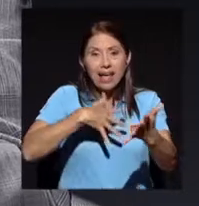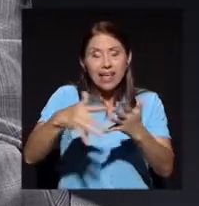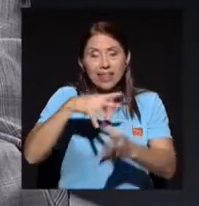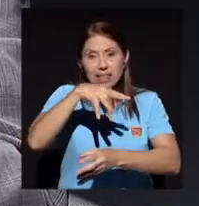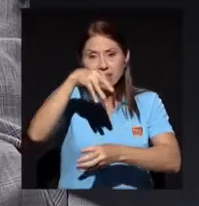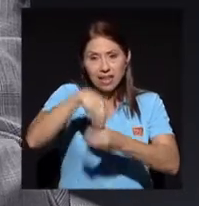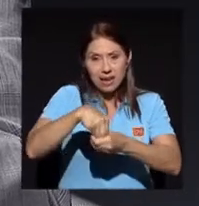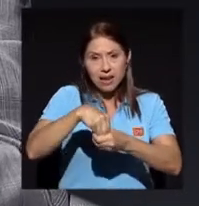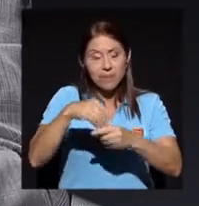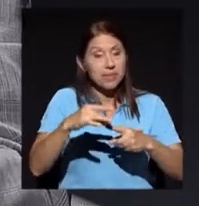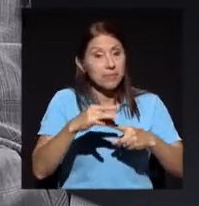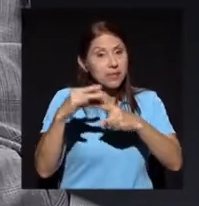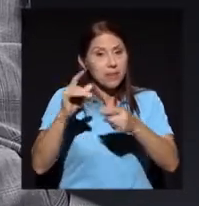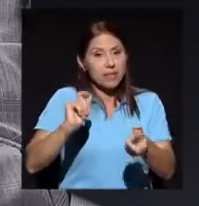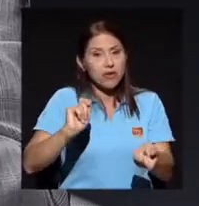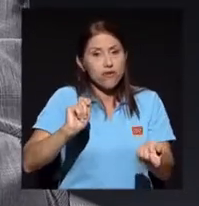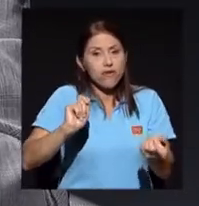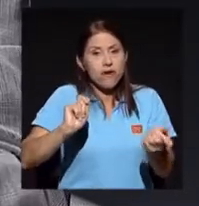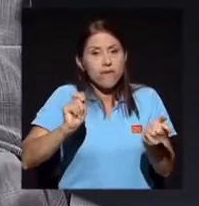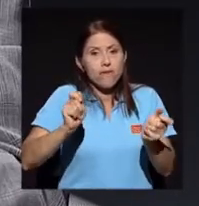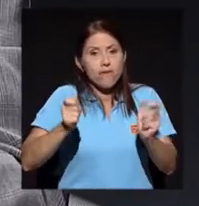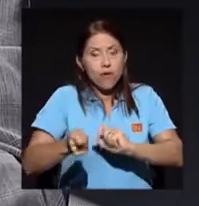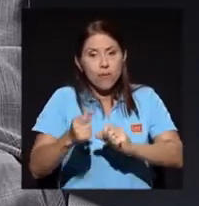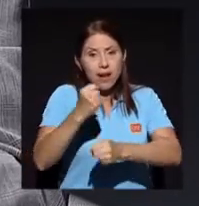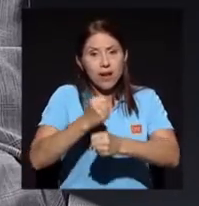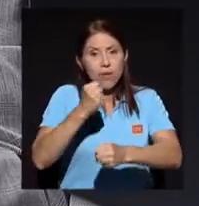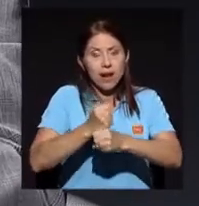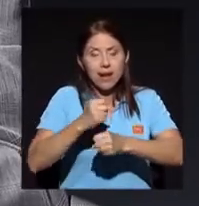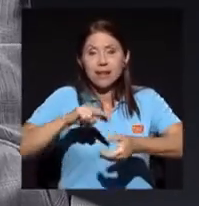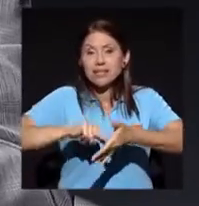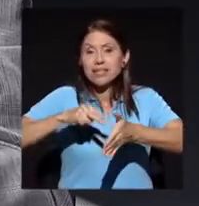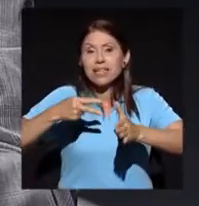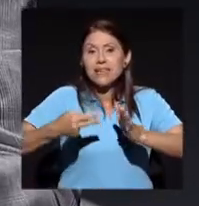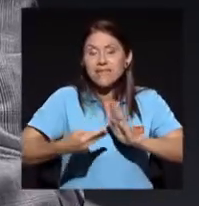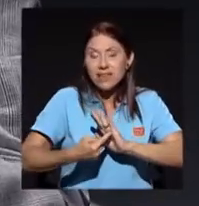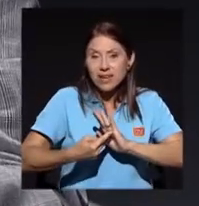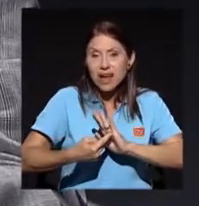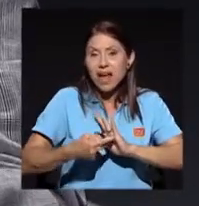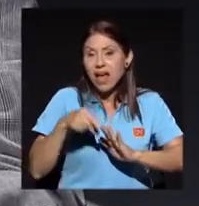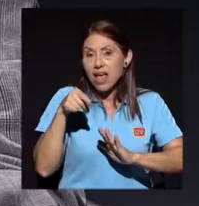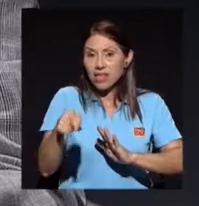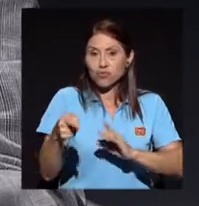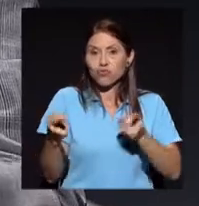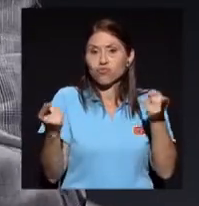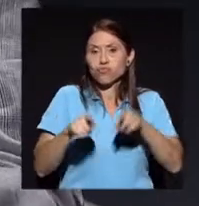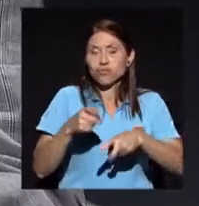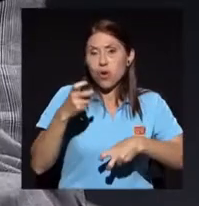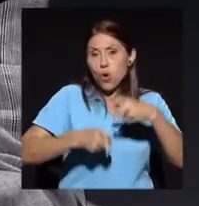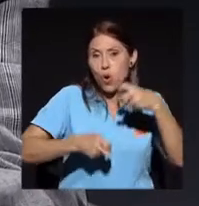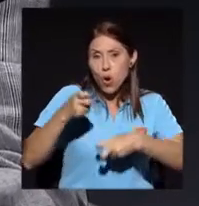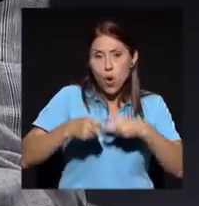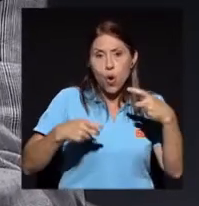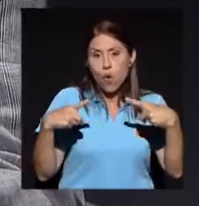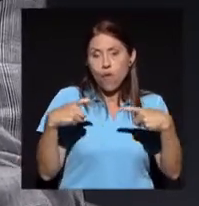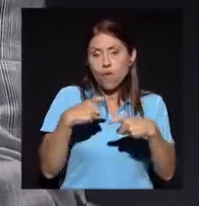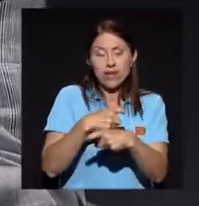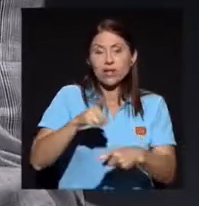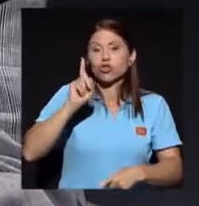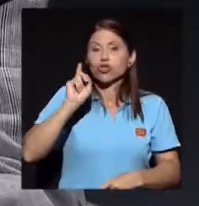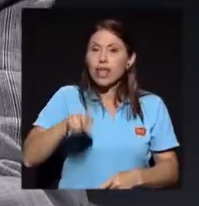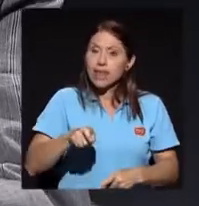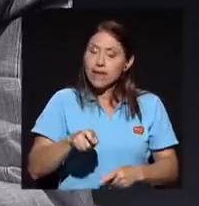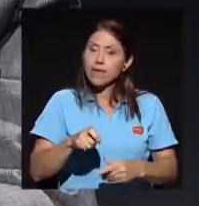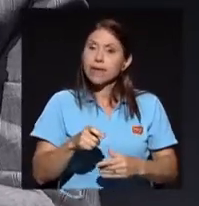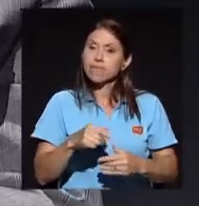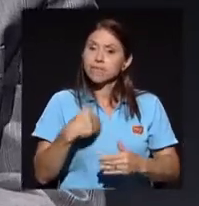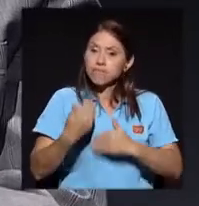indudablemente implica conflictos que él va a tener que sobrellevar sea él tiene una gran mayoría política tiene